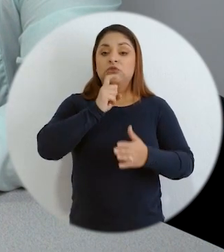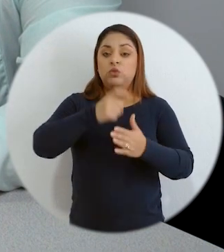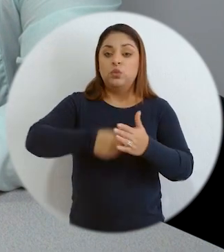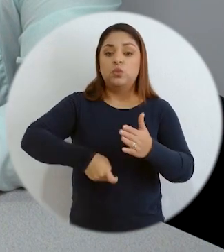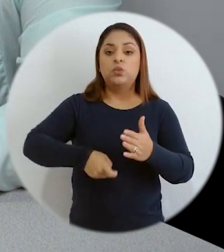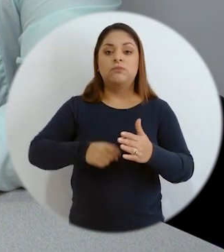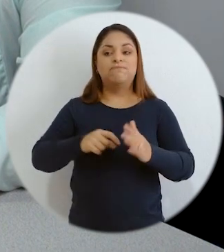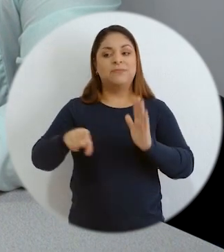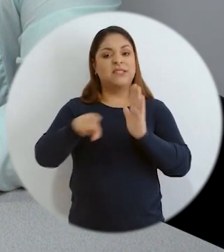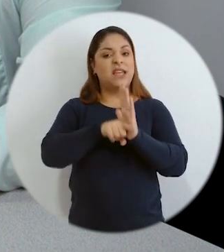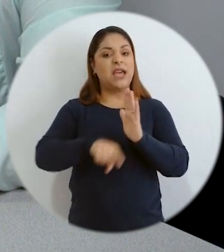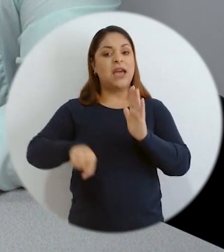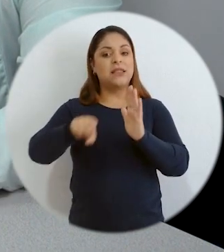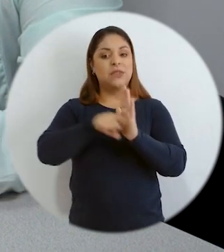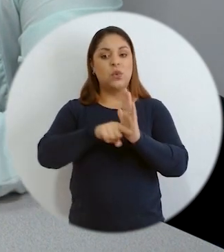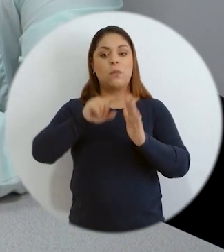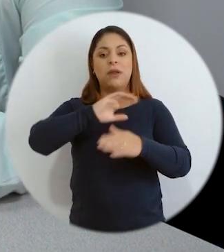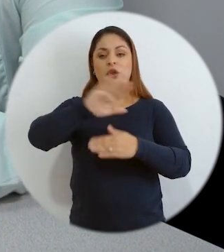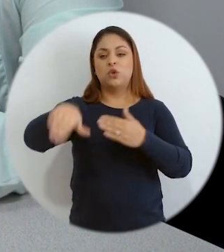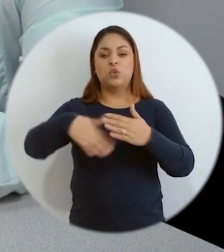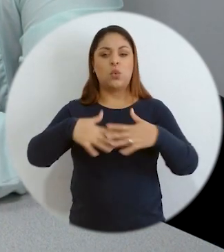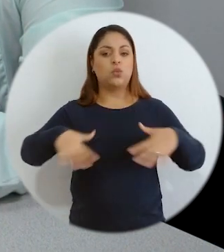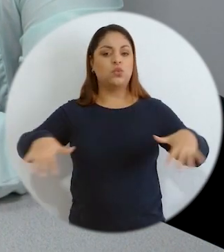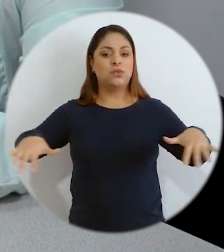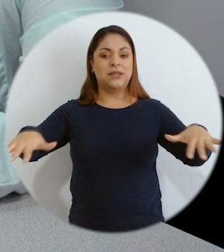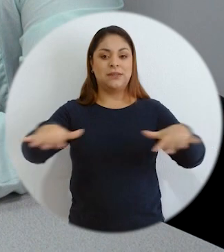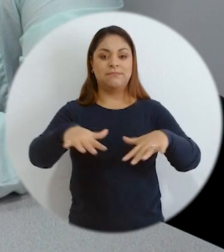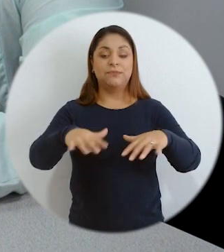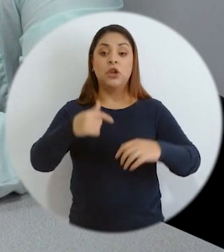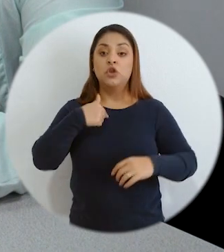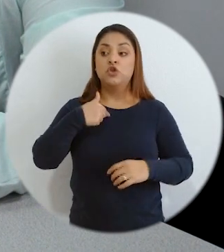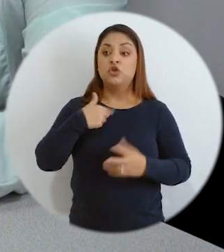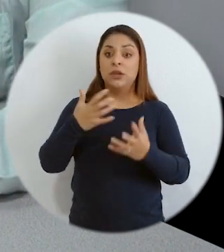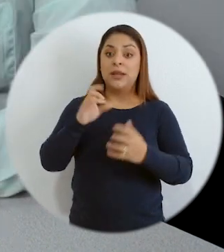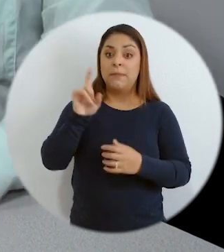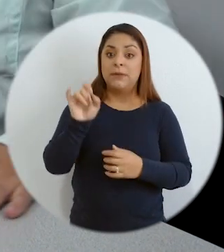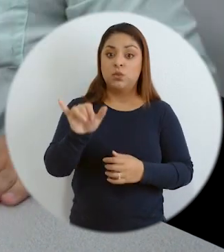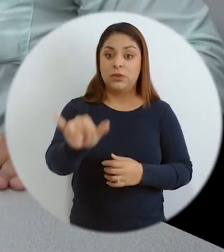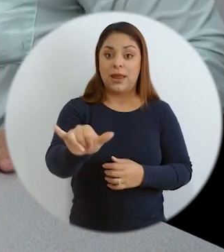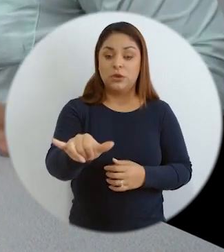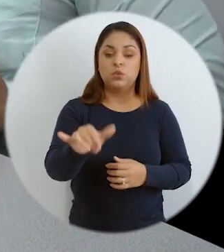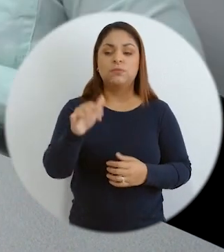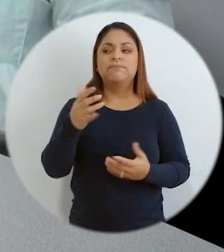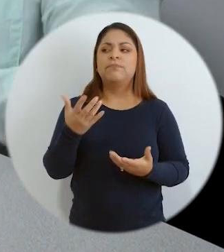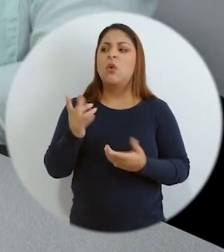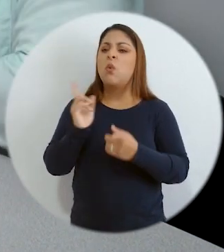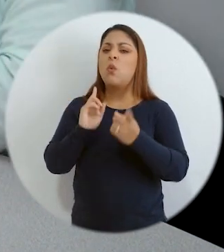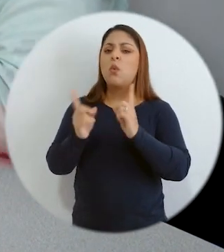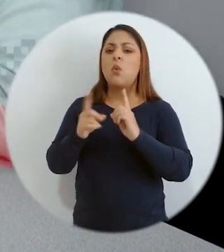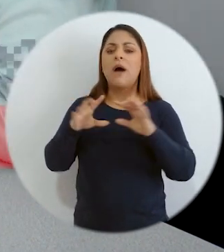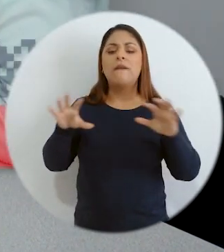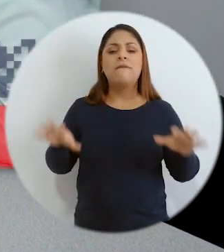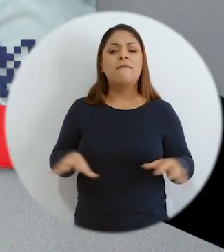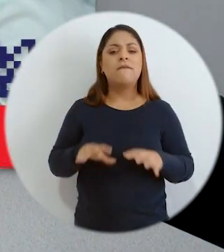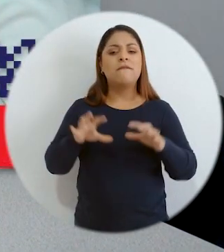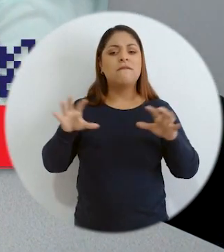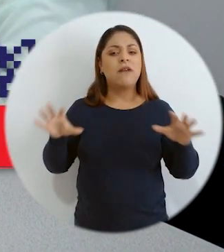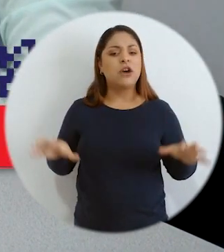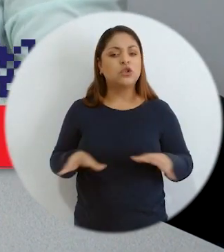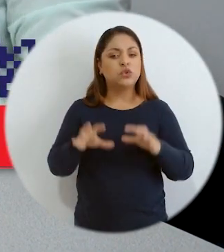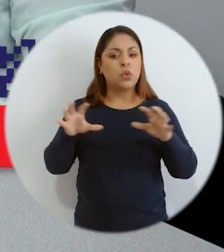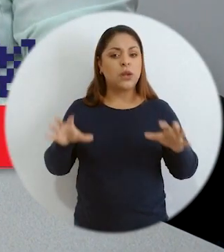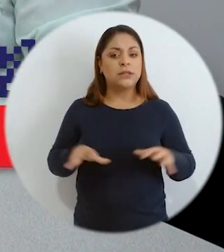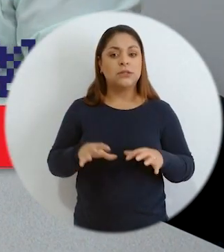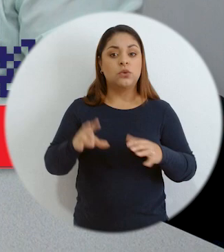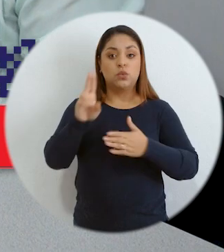digamos un predictor de resultados negativos para toda la sociedad. Eso le iba a preguntar, don Pablo, ¿qué factores, a través